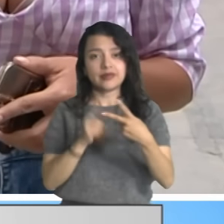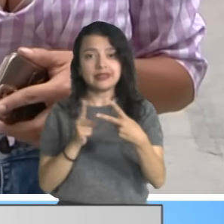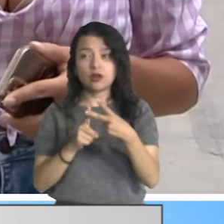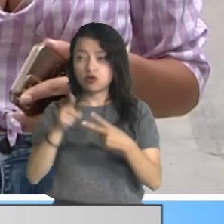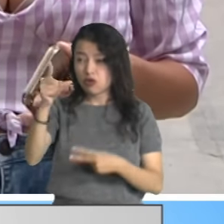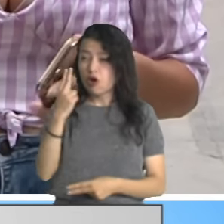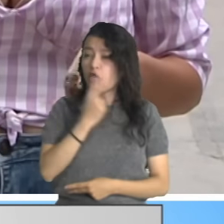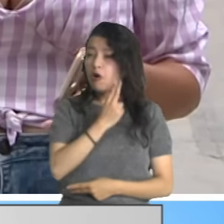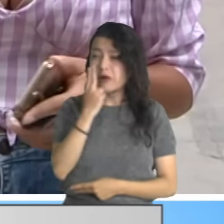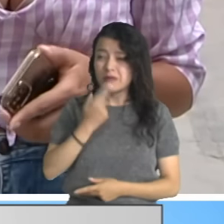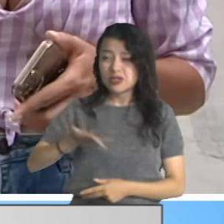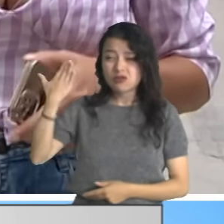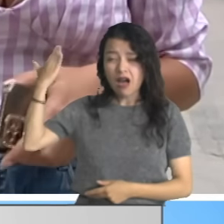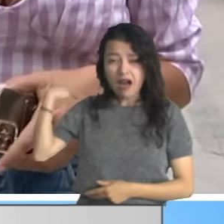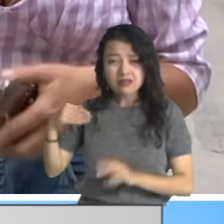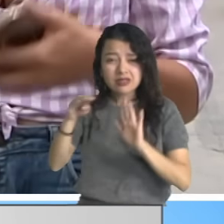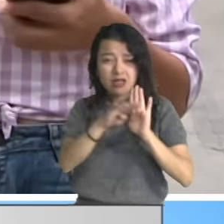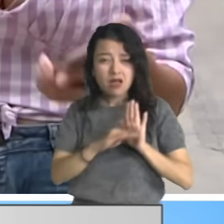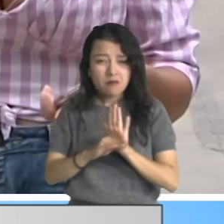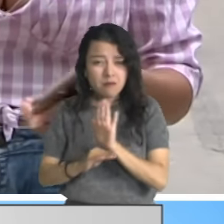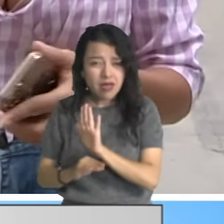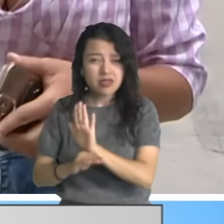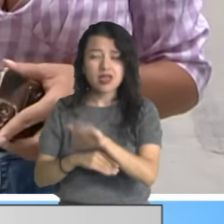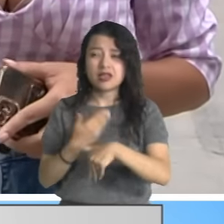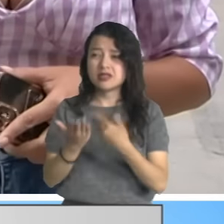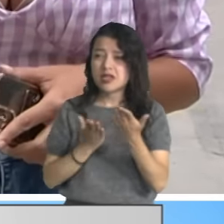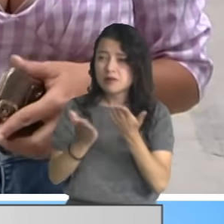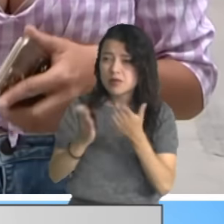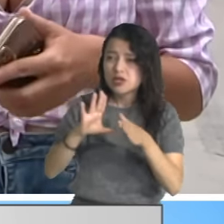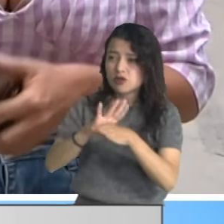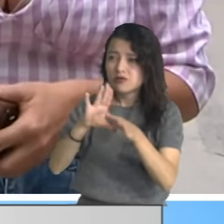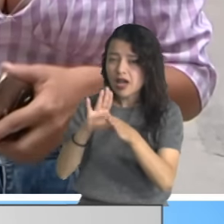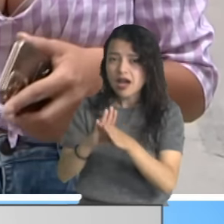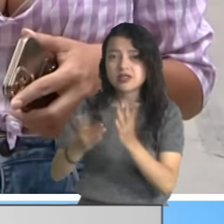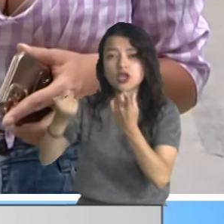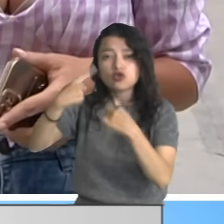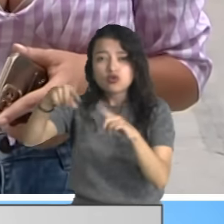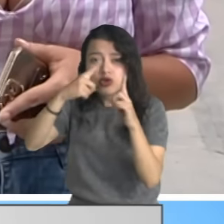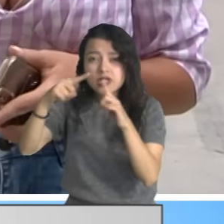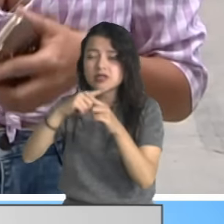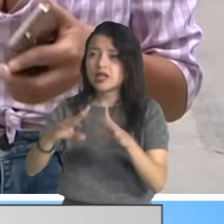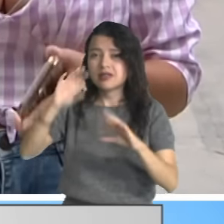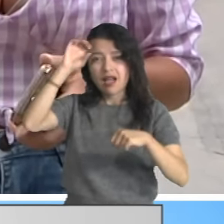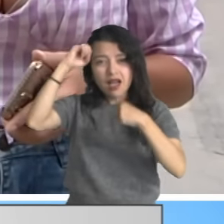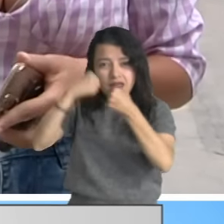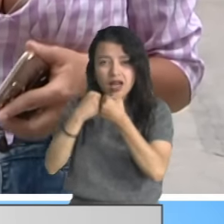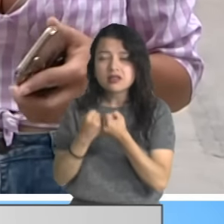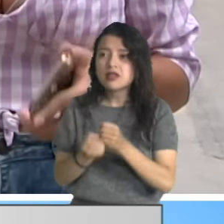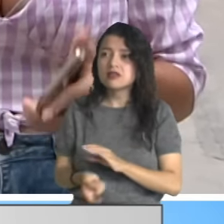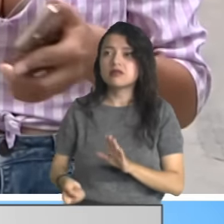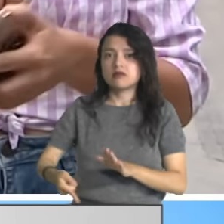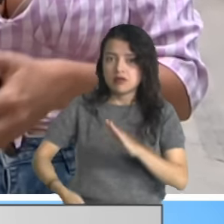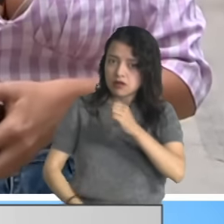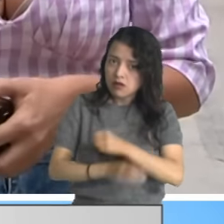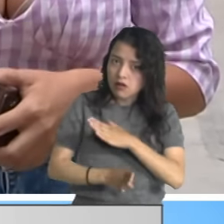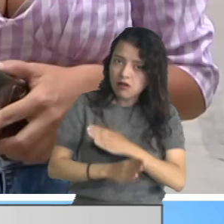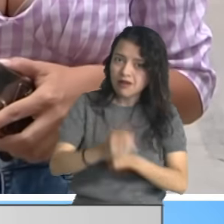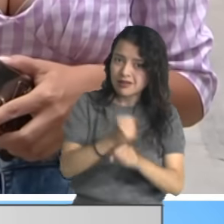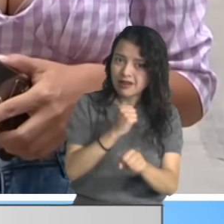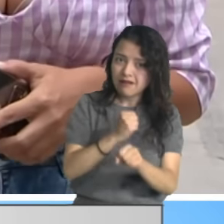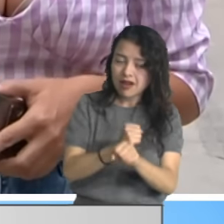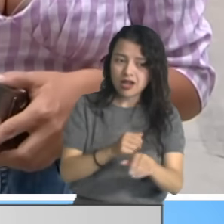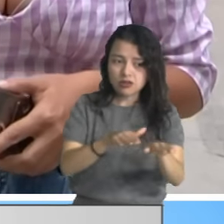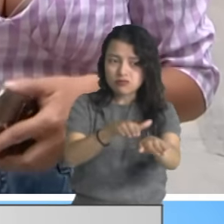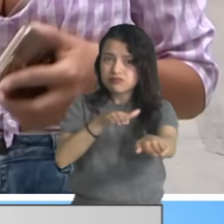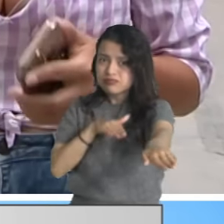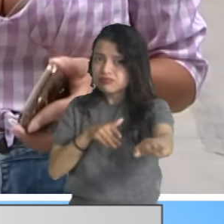la ciudad para con prestación del servicio con los turistas y asimismo con los propios en la ciudad, teniendo en cuenta que son